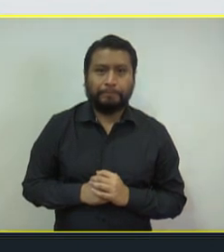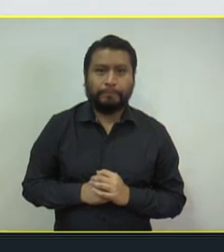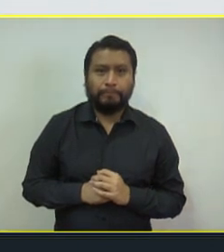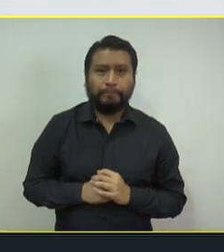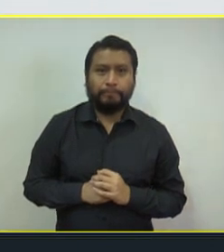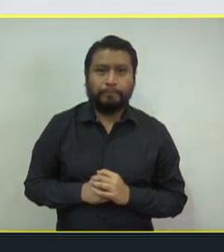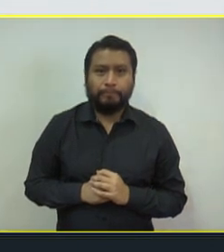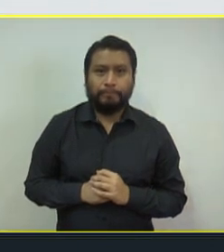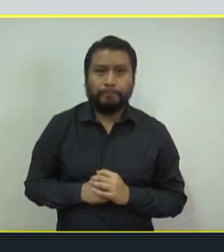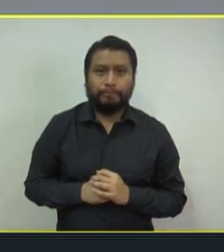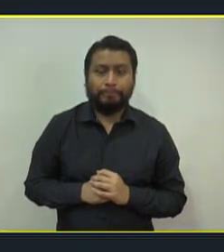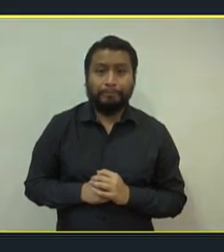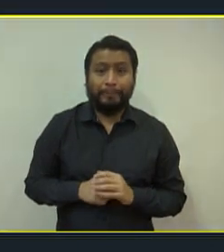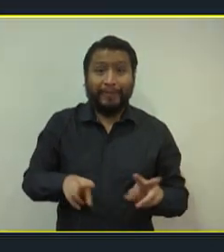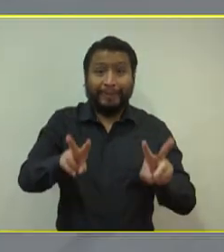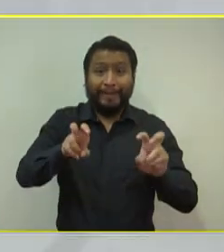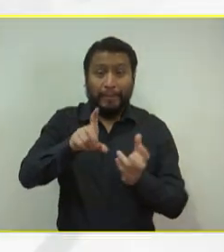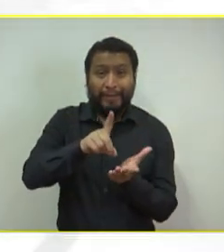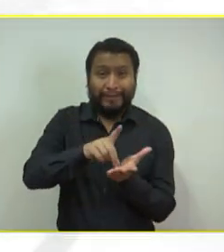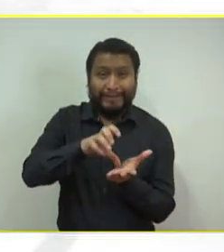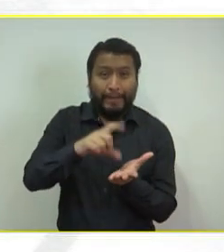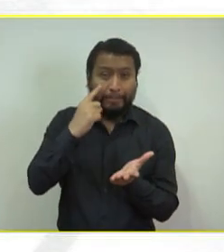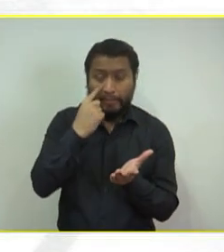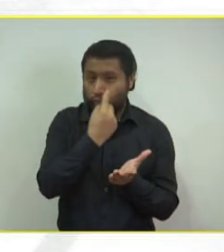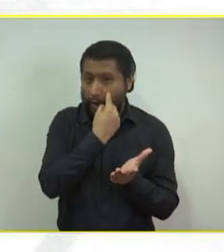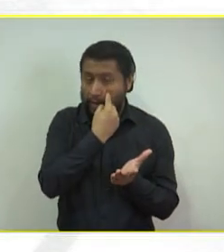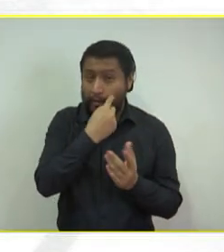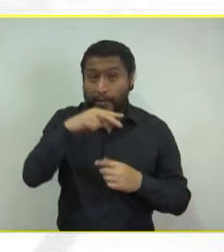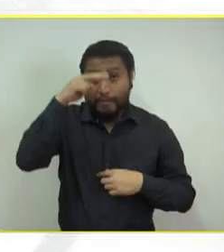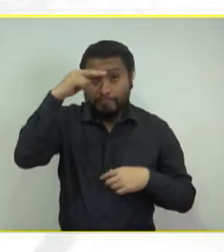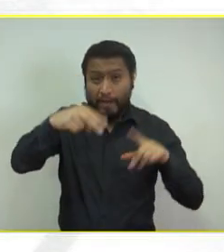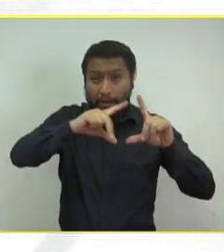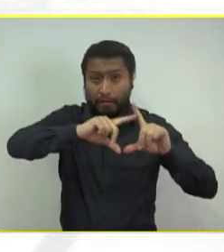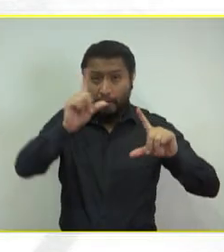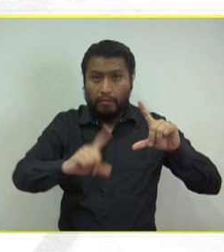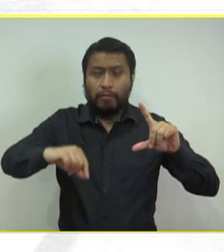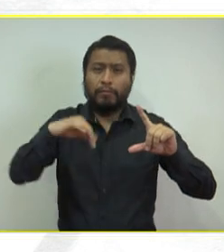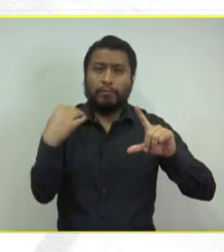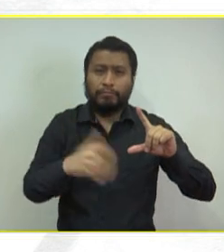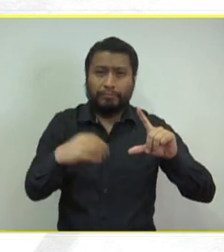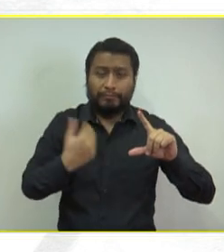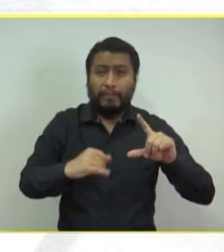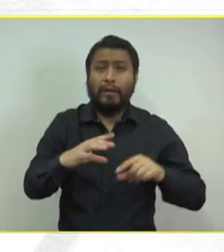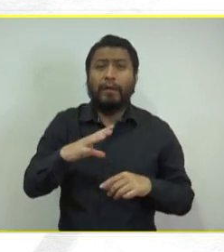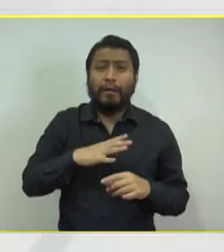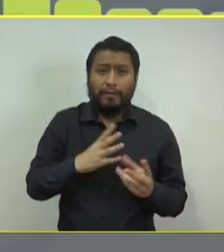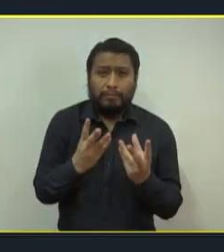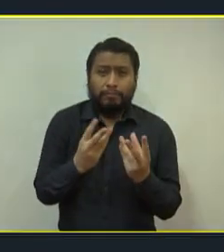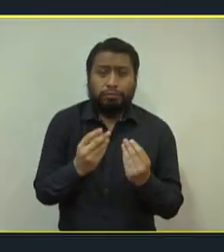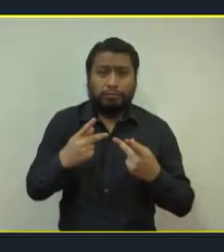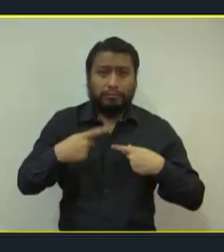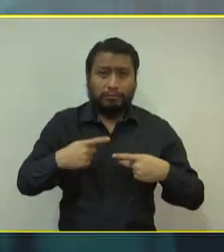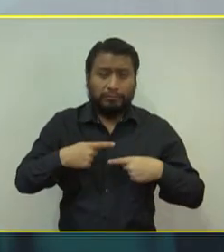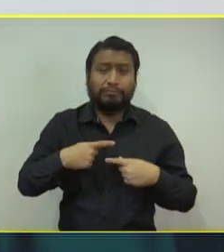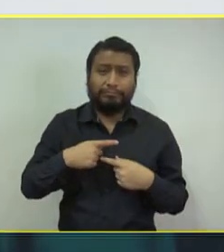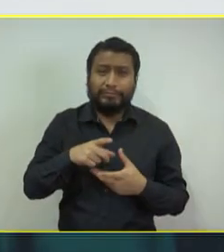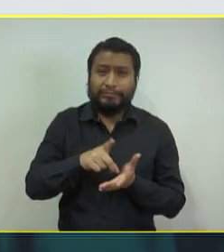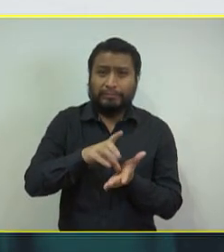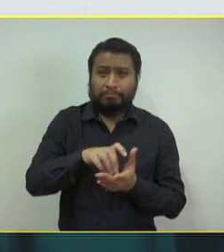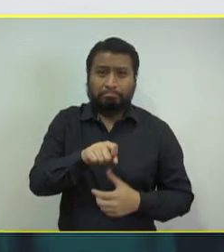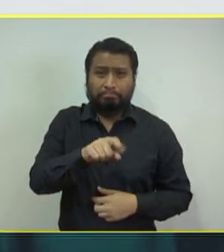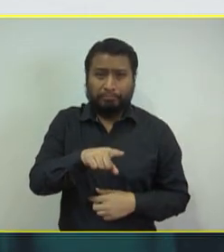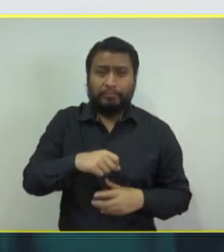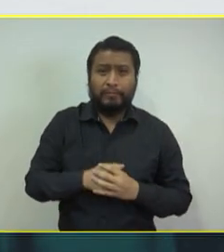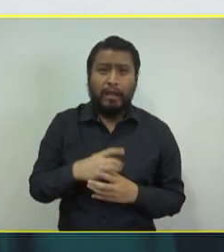En tema de discapacidad visual, México es uno de los 20 países con mayor número de personas con algún nivel de pérdida de visión, pues según